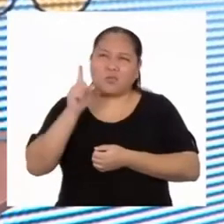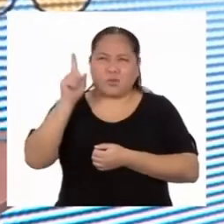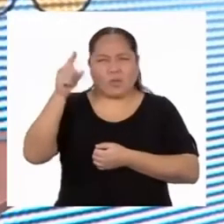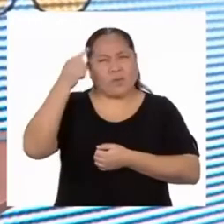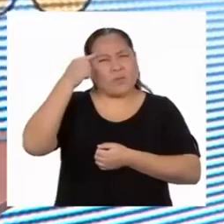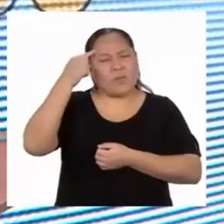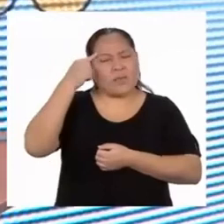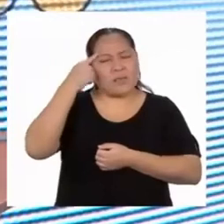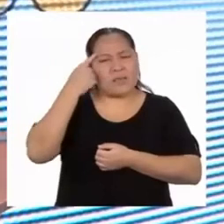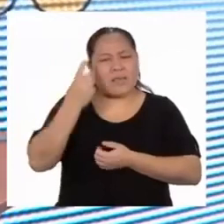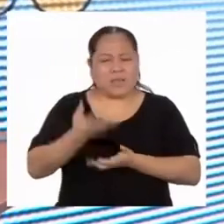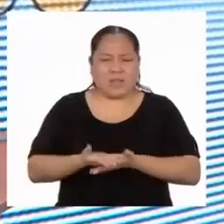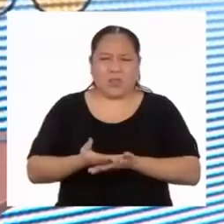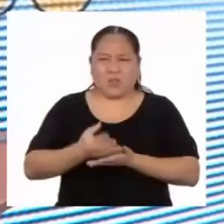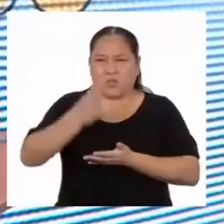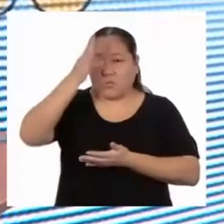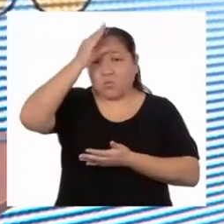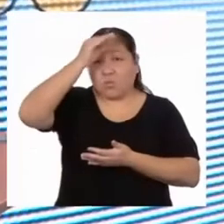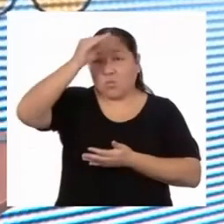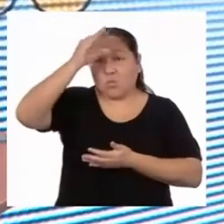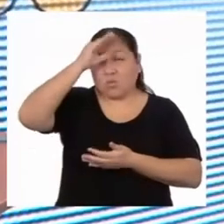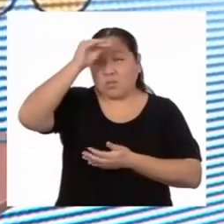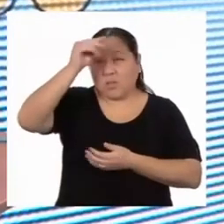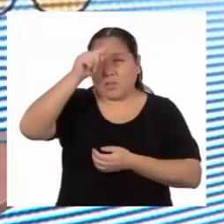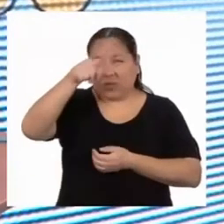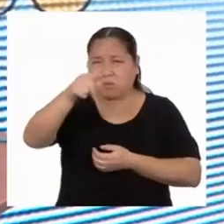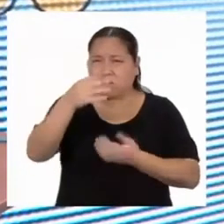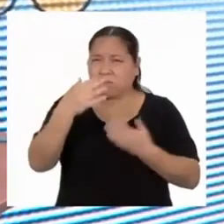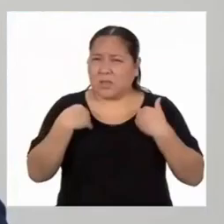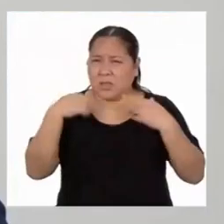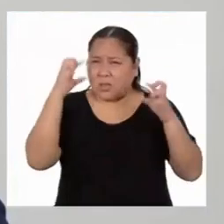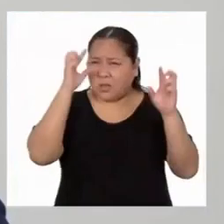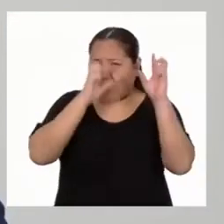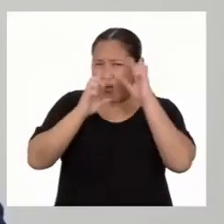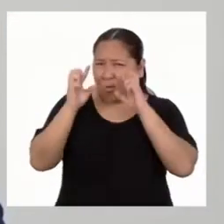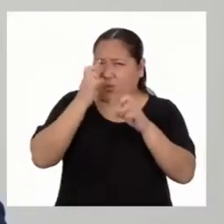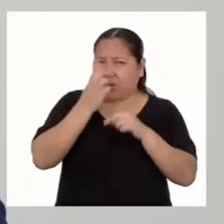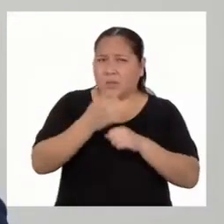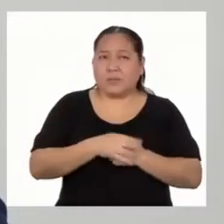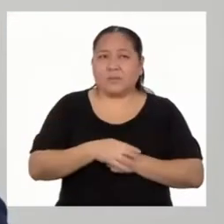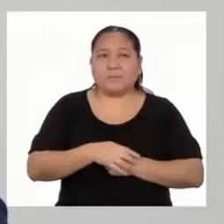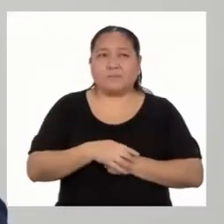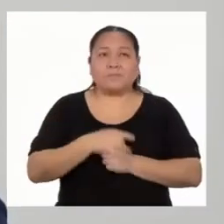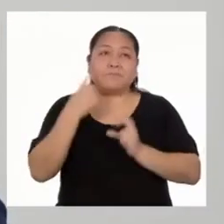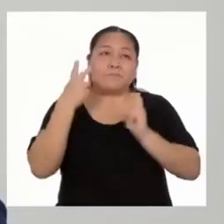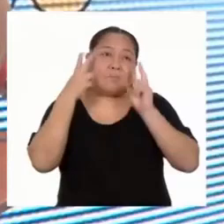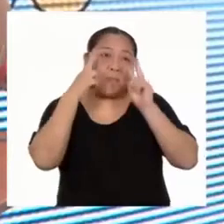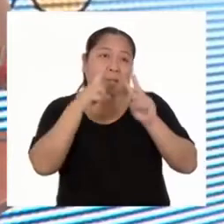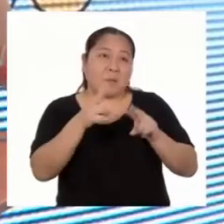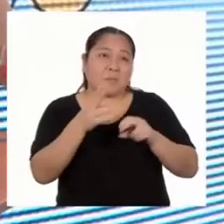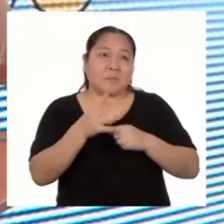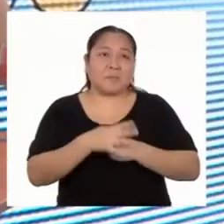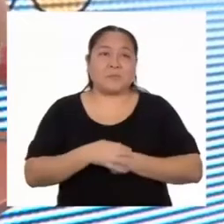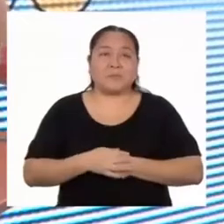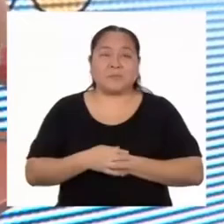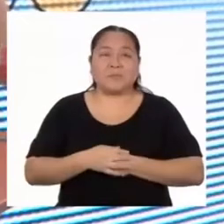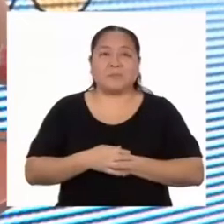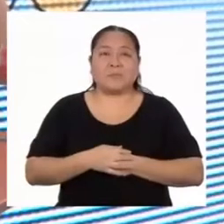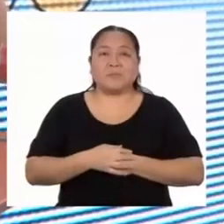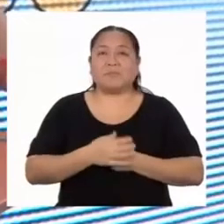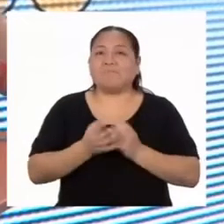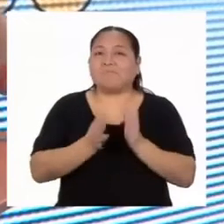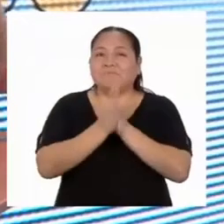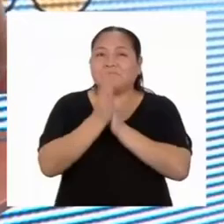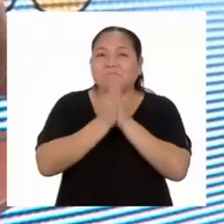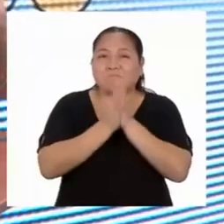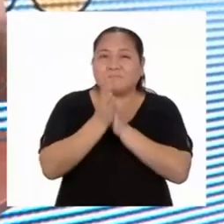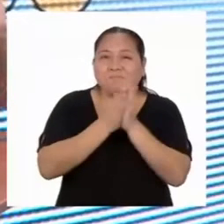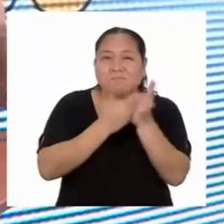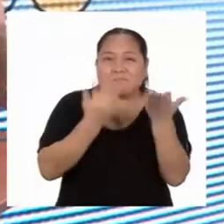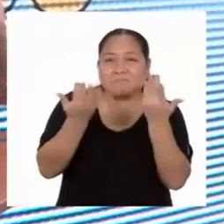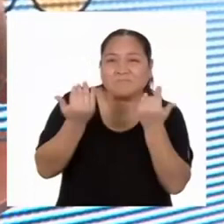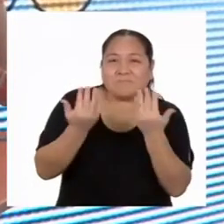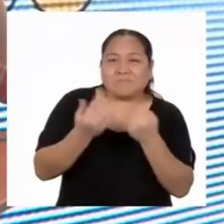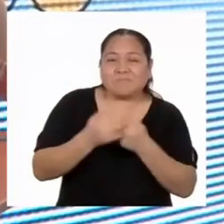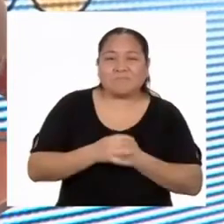las chicas y chicos en casa aún tengan dudas? Veamos. A